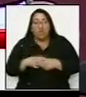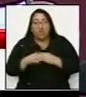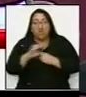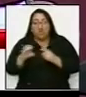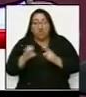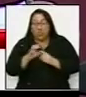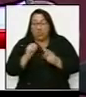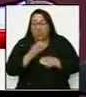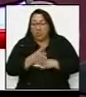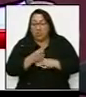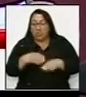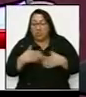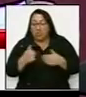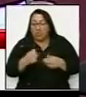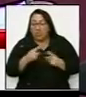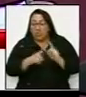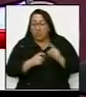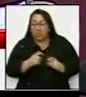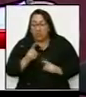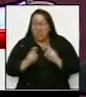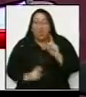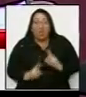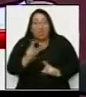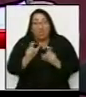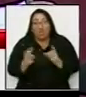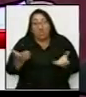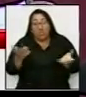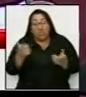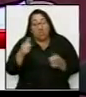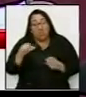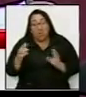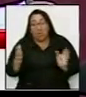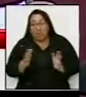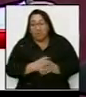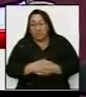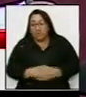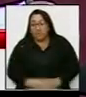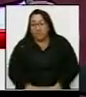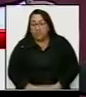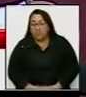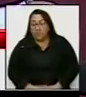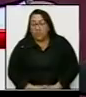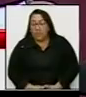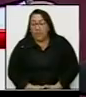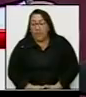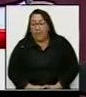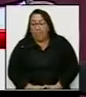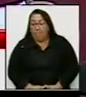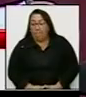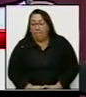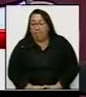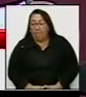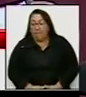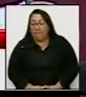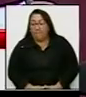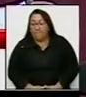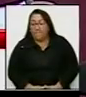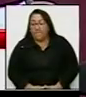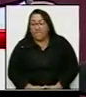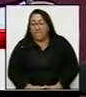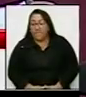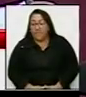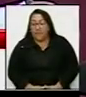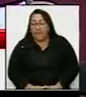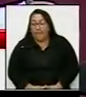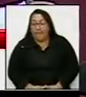cuanto al acceso a poder cuestionar a algún postulante y podrían interponer acciones de inconstitucionalidad. Seguimos, por